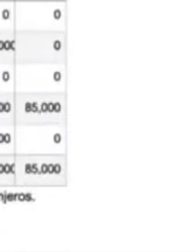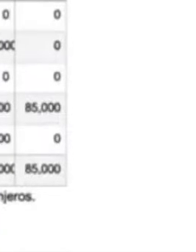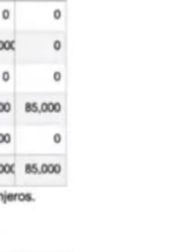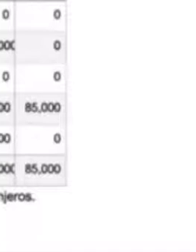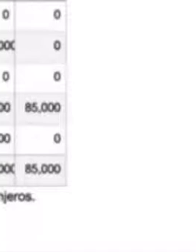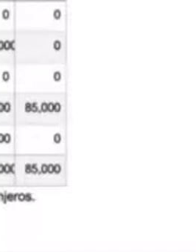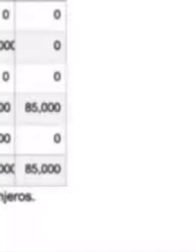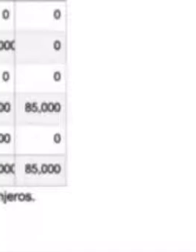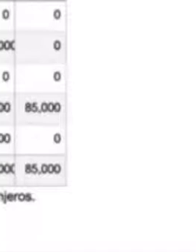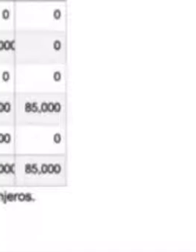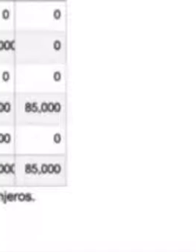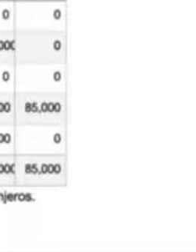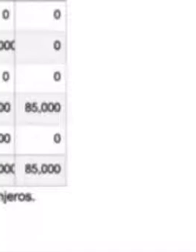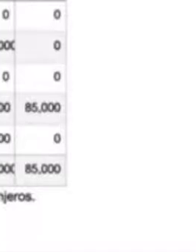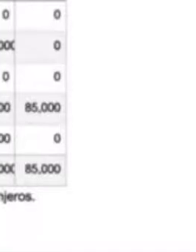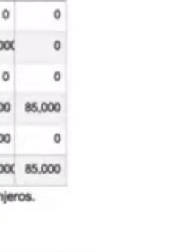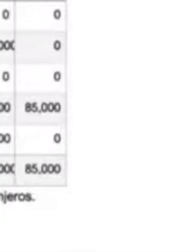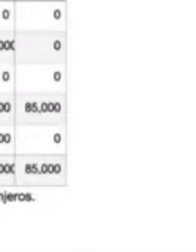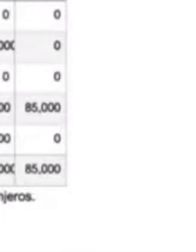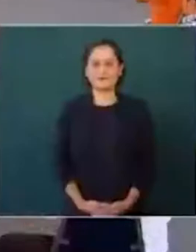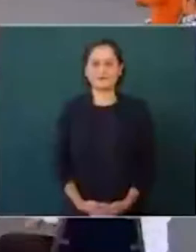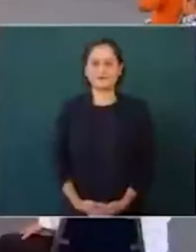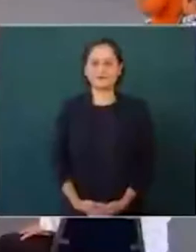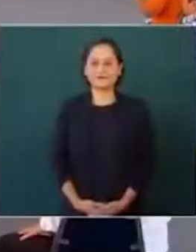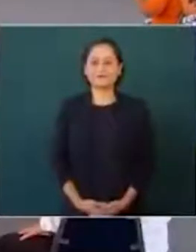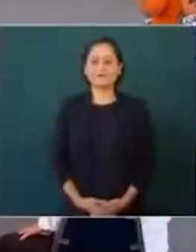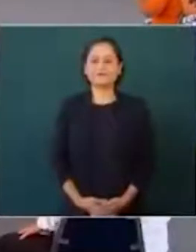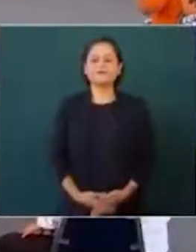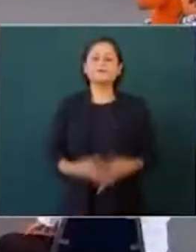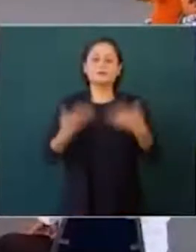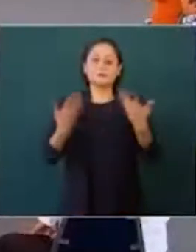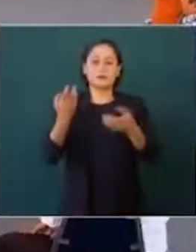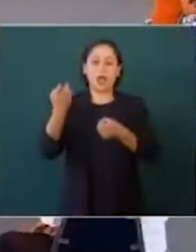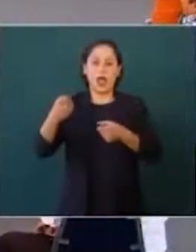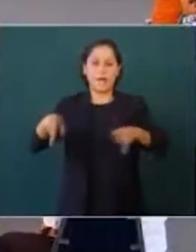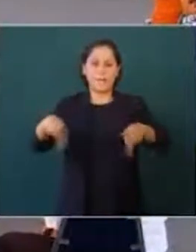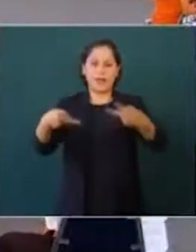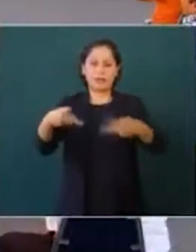se dedica a financiar académicos y organizaciones no gubernamentales en el mundo.